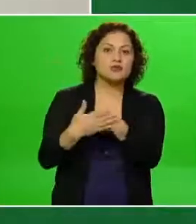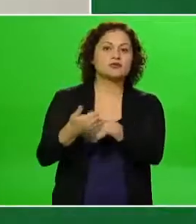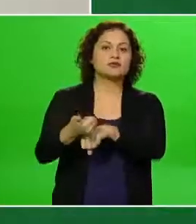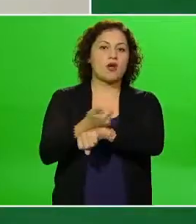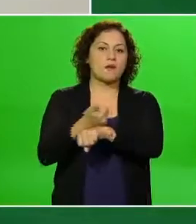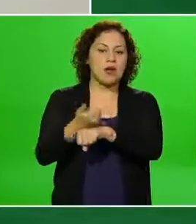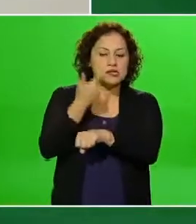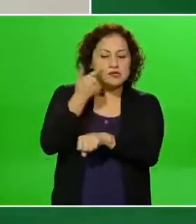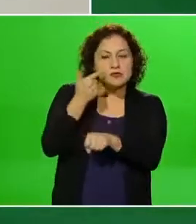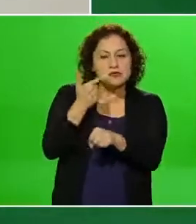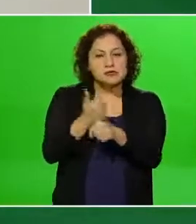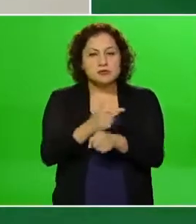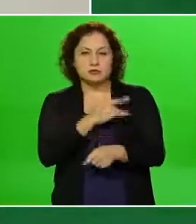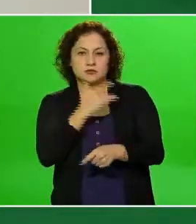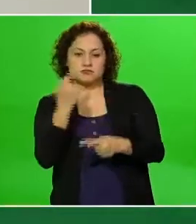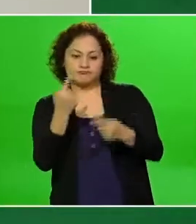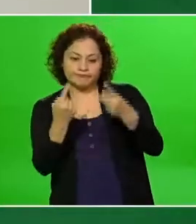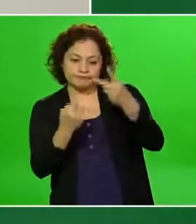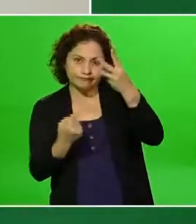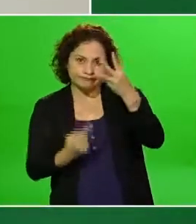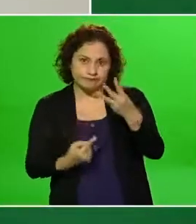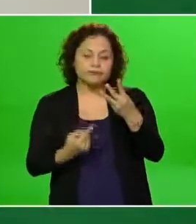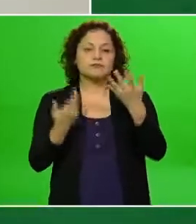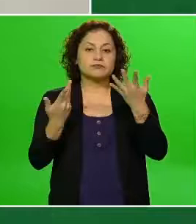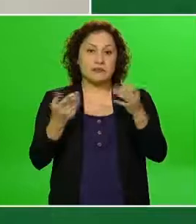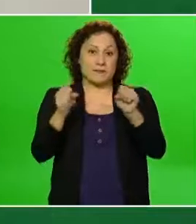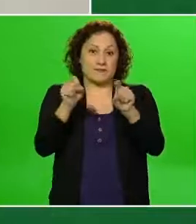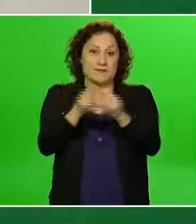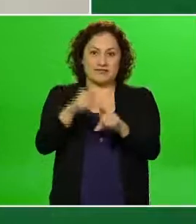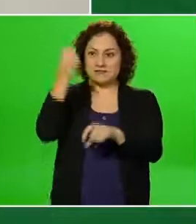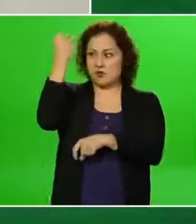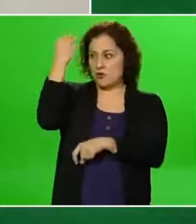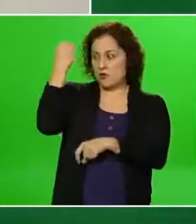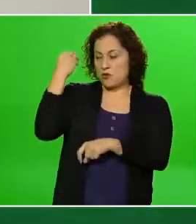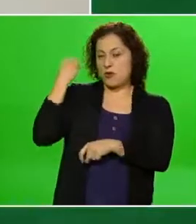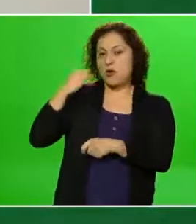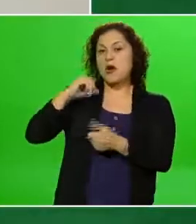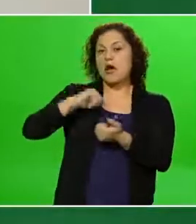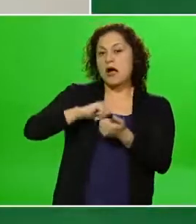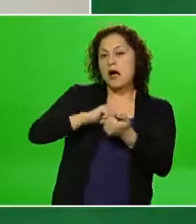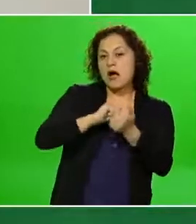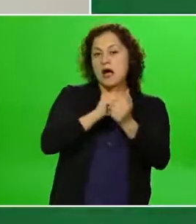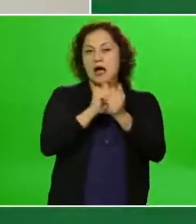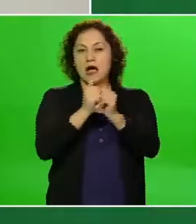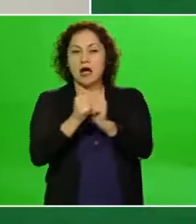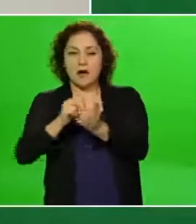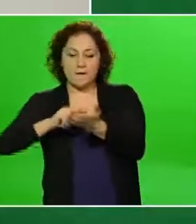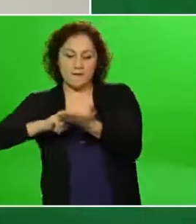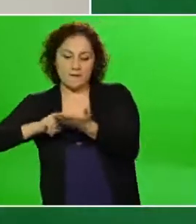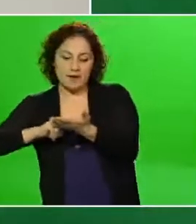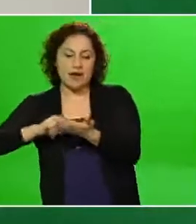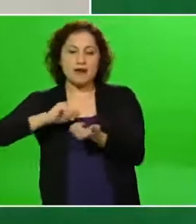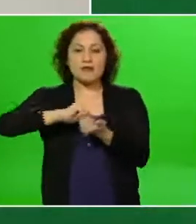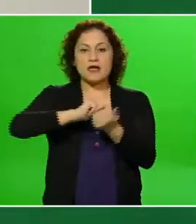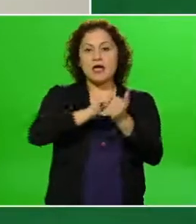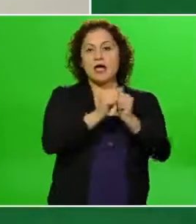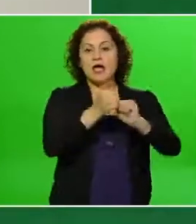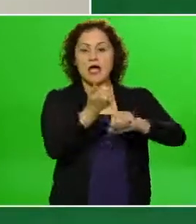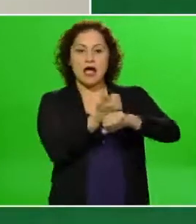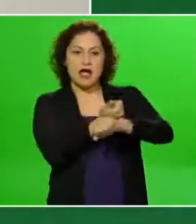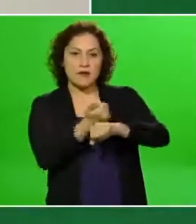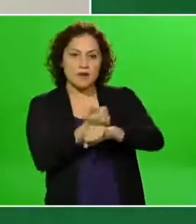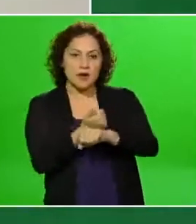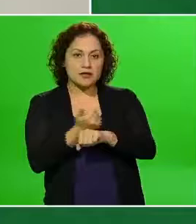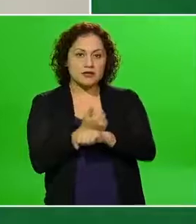para prevenir que ese incremento de verde a amarillo no continúe de amarillo a naranja, es decir,